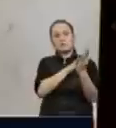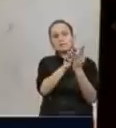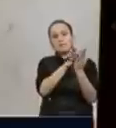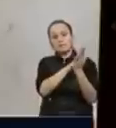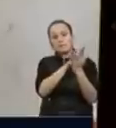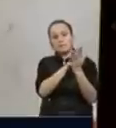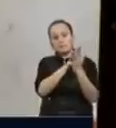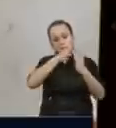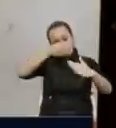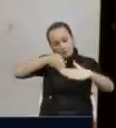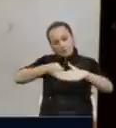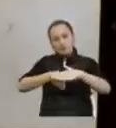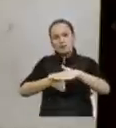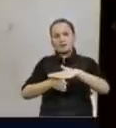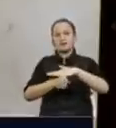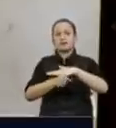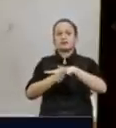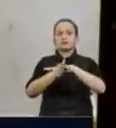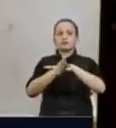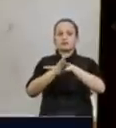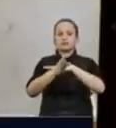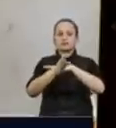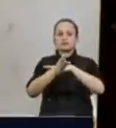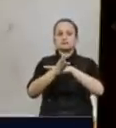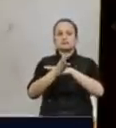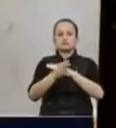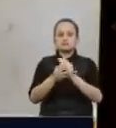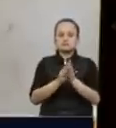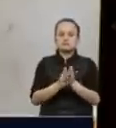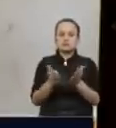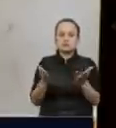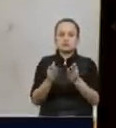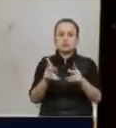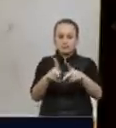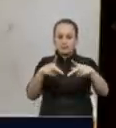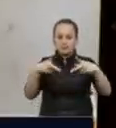en el ingreso al diario El Heraldo